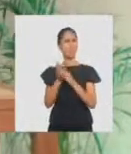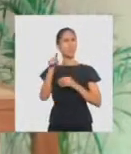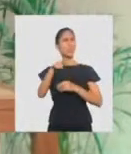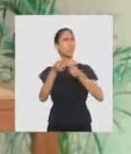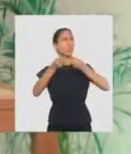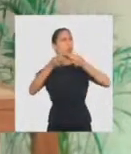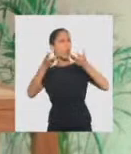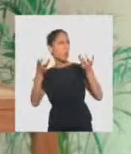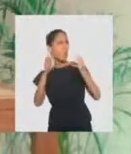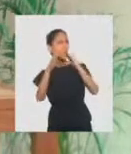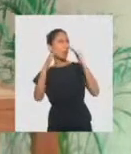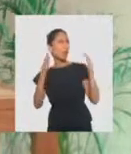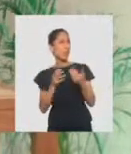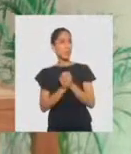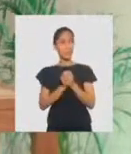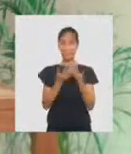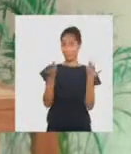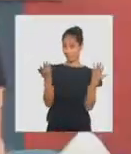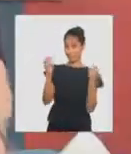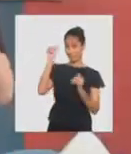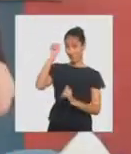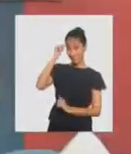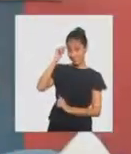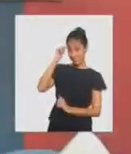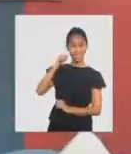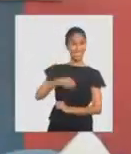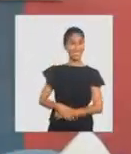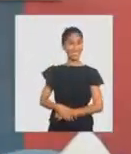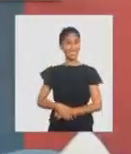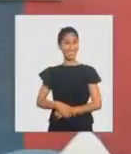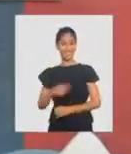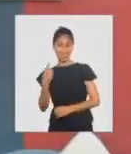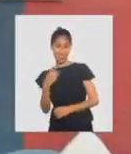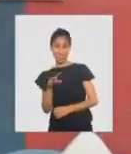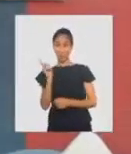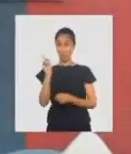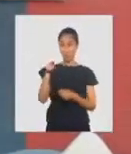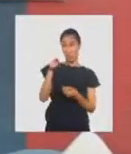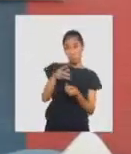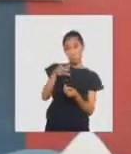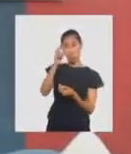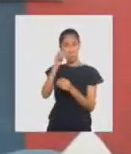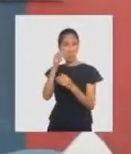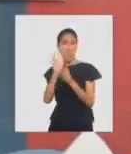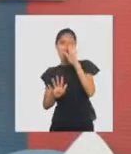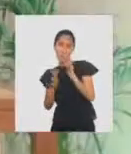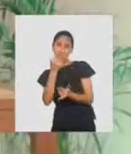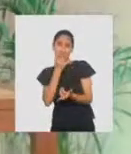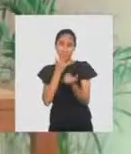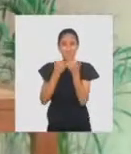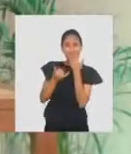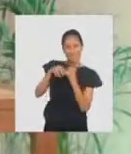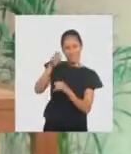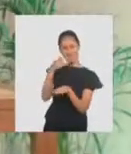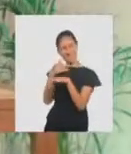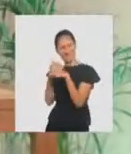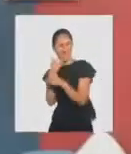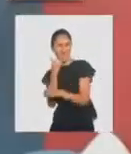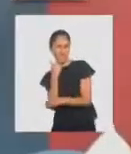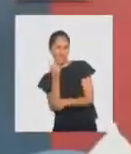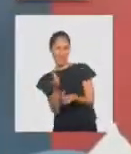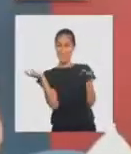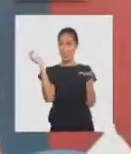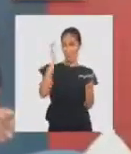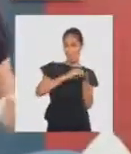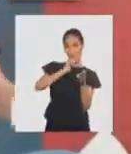juego! ¿Cómo les fue a ustedes en casa? Y recuerden, no importa si se equivocan, lo importante